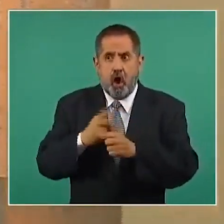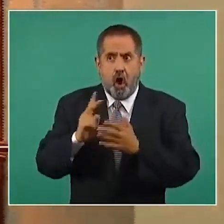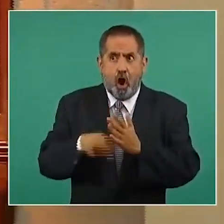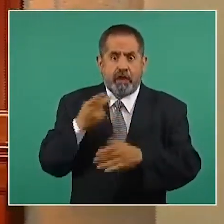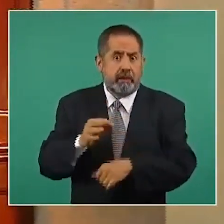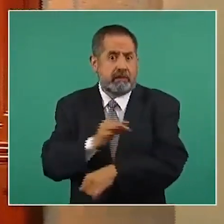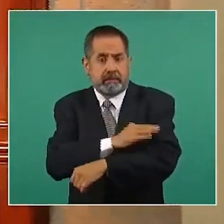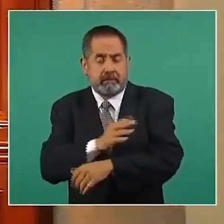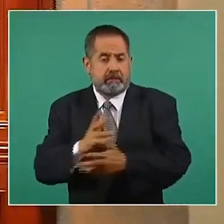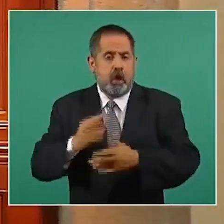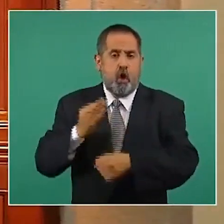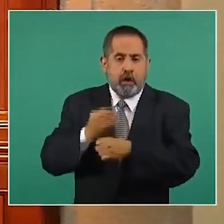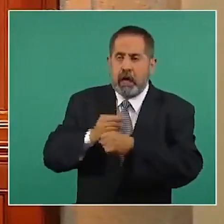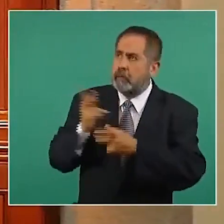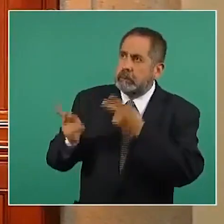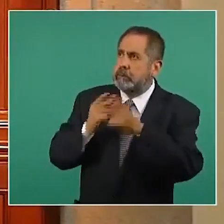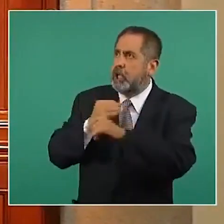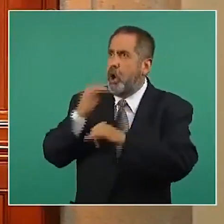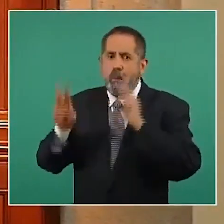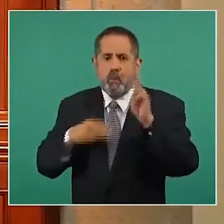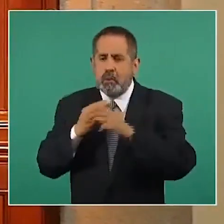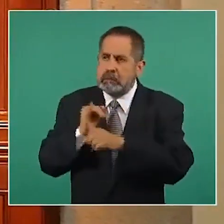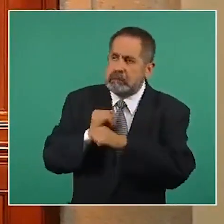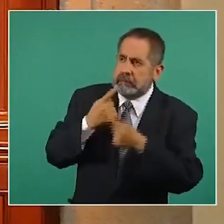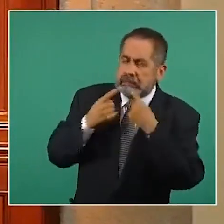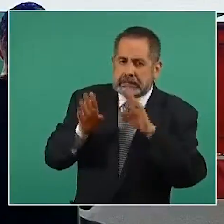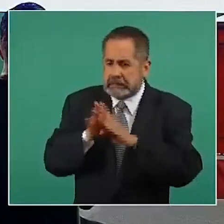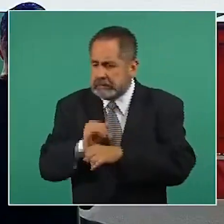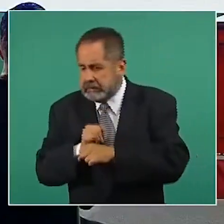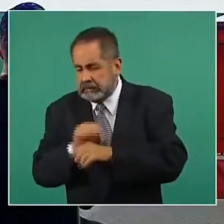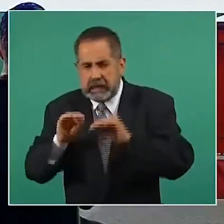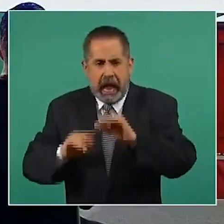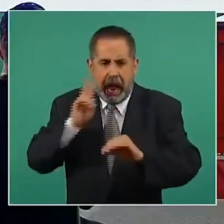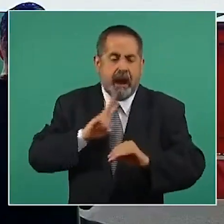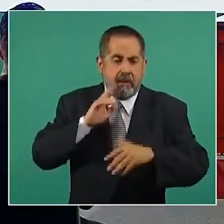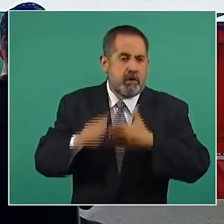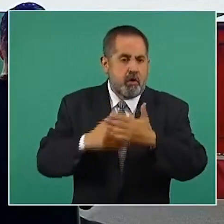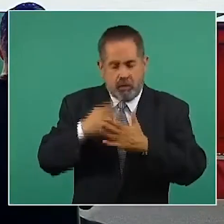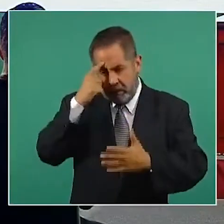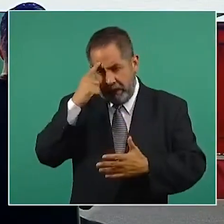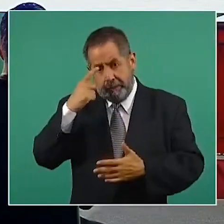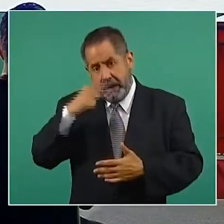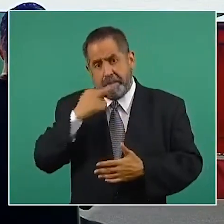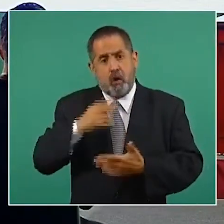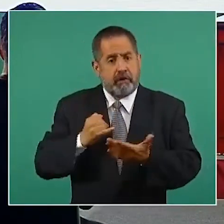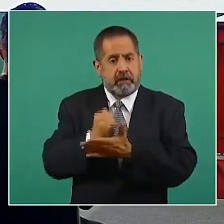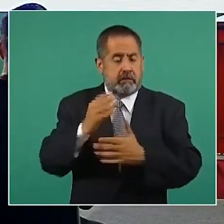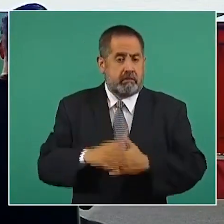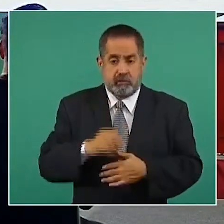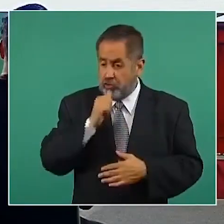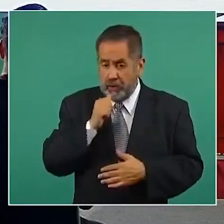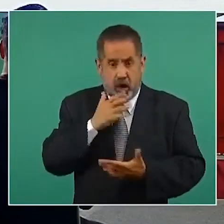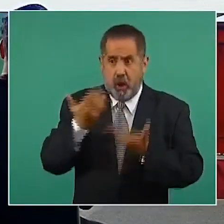refuerzo. Son evidencia que estamos recolectando y que estamos metiendo también en la forma de tomar las decisiones. No